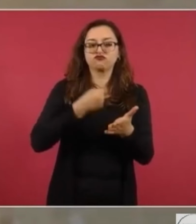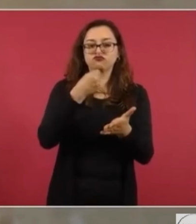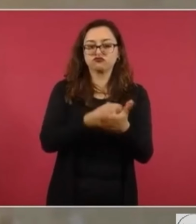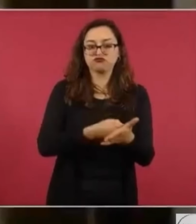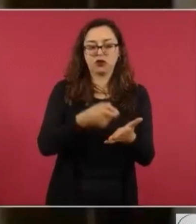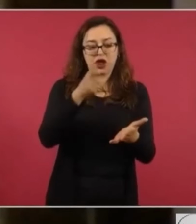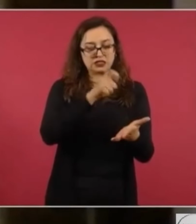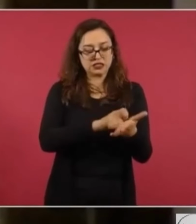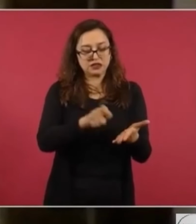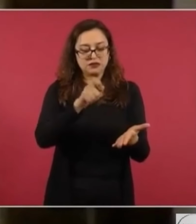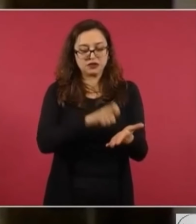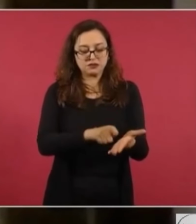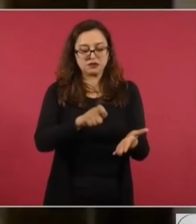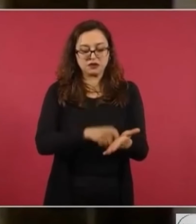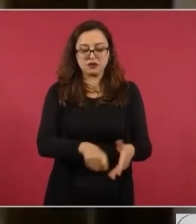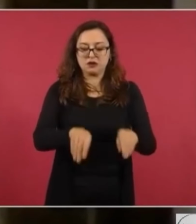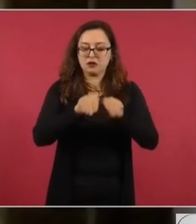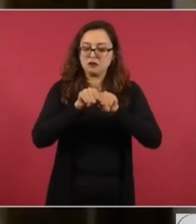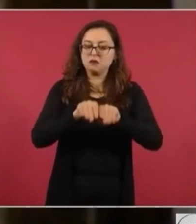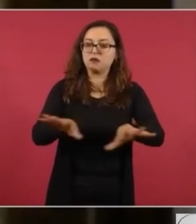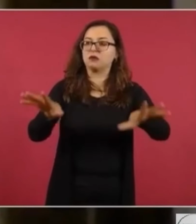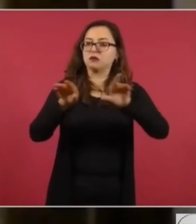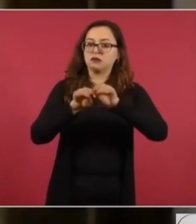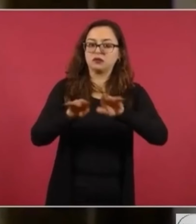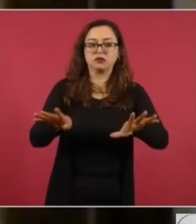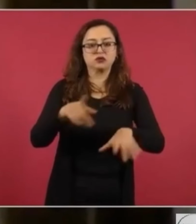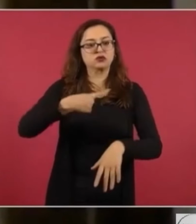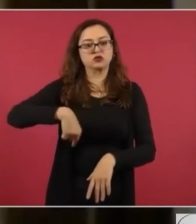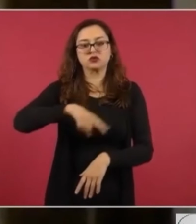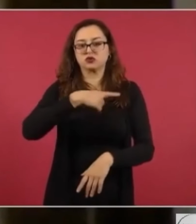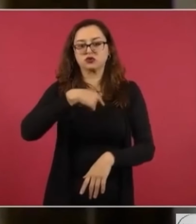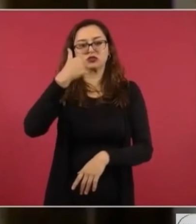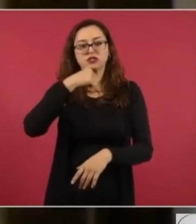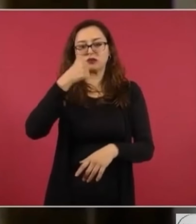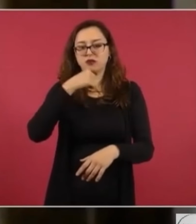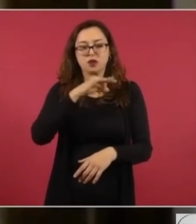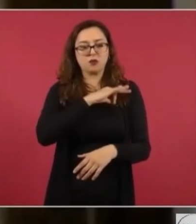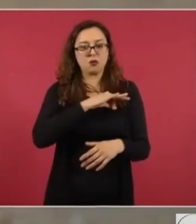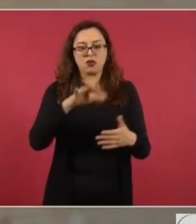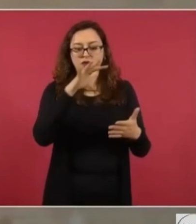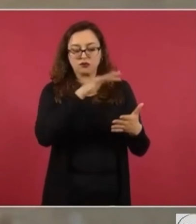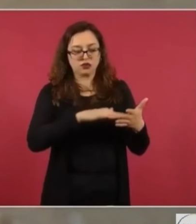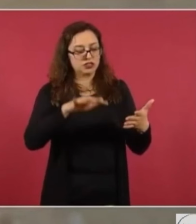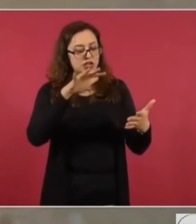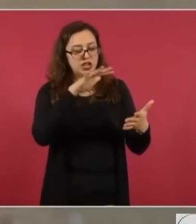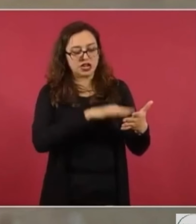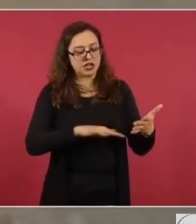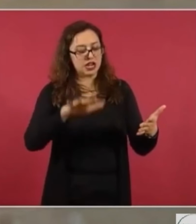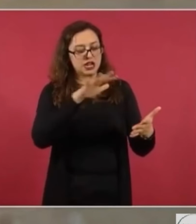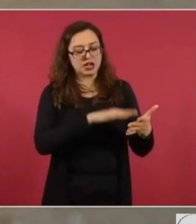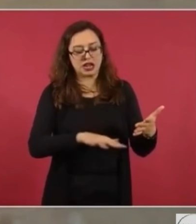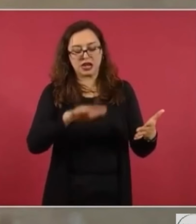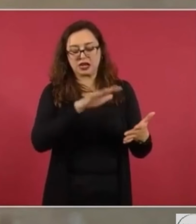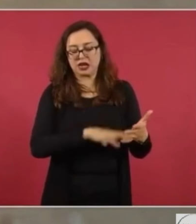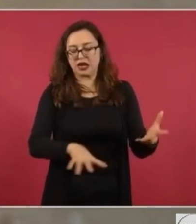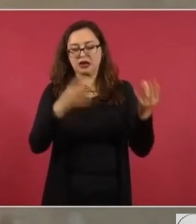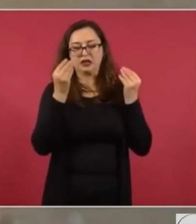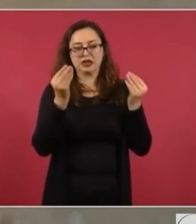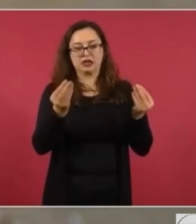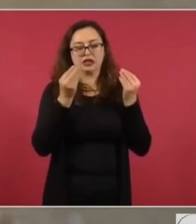escritura, porque podemos regresar a él siempre. Tenemos torrentes de escritura suya para